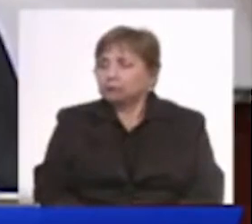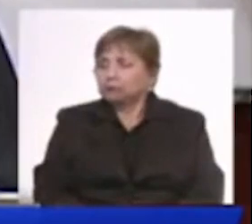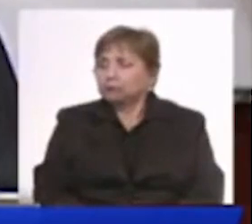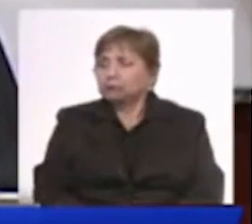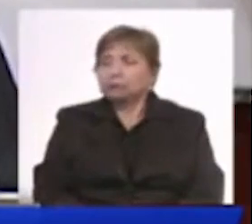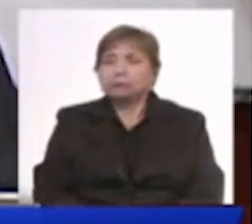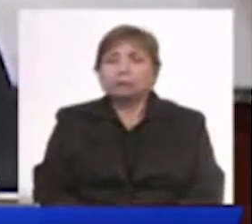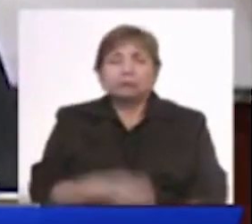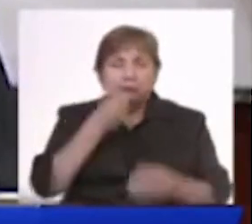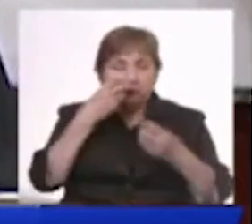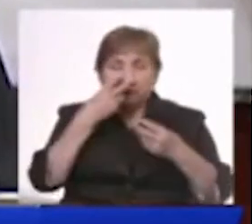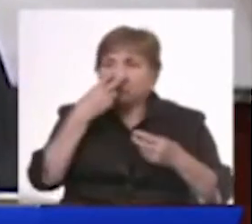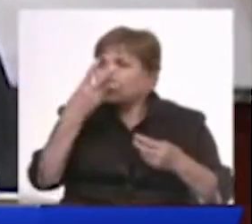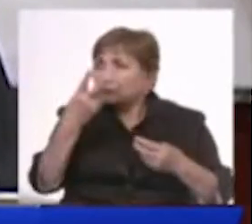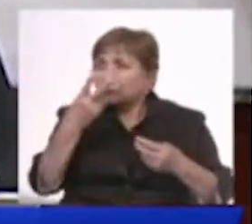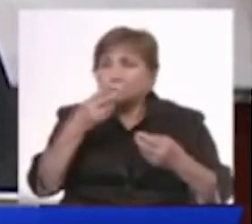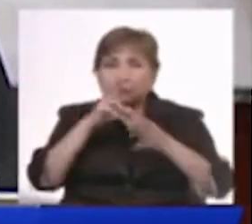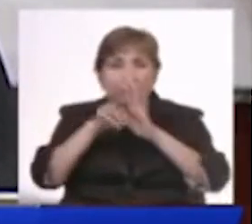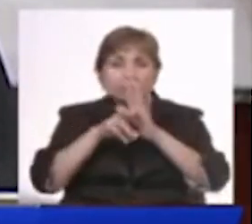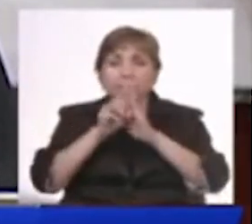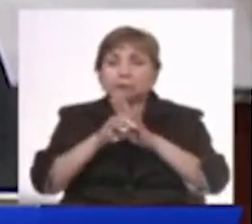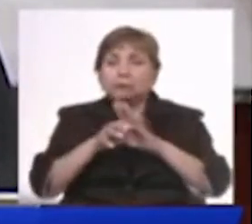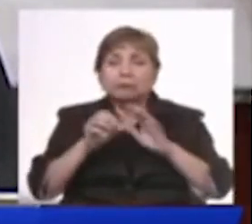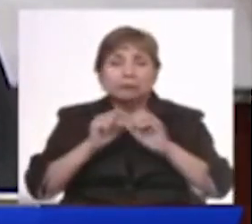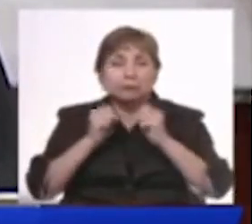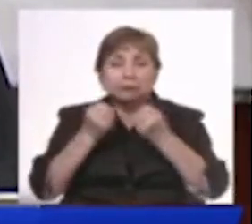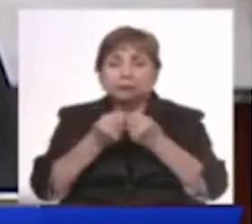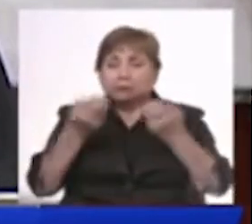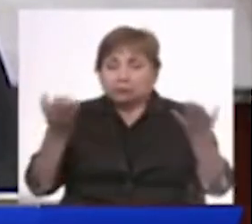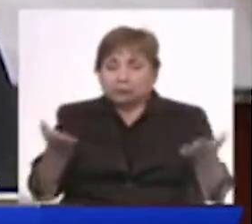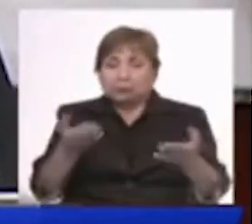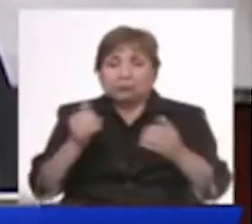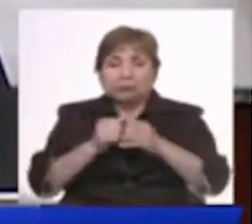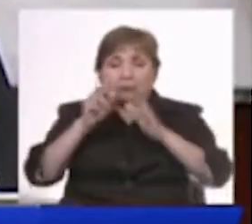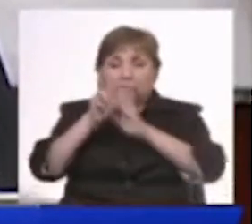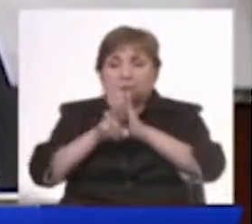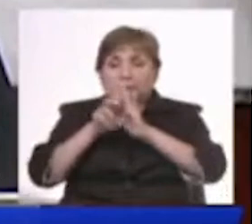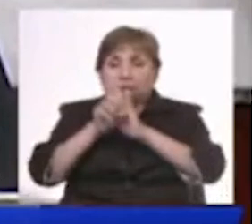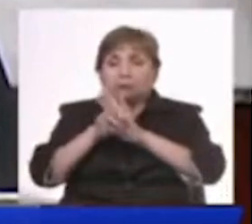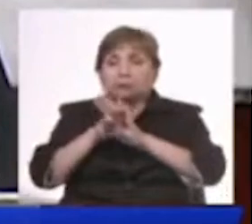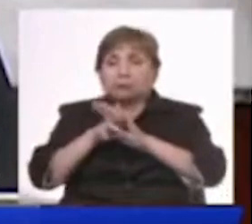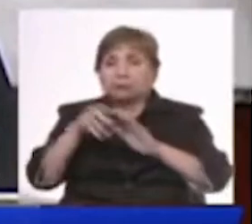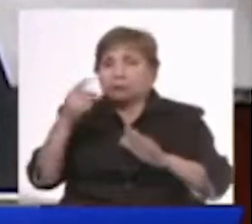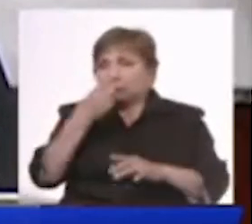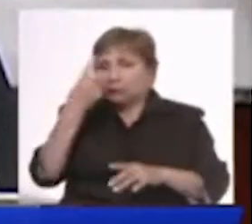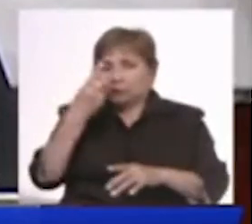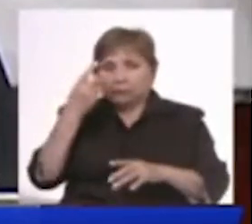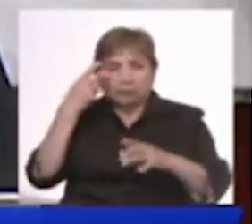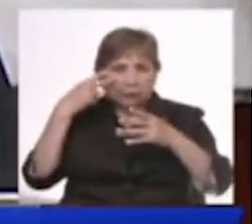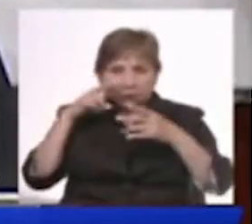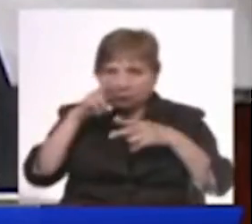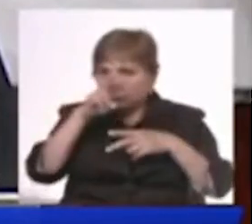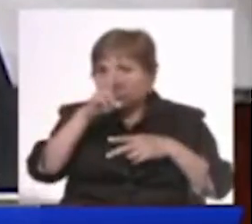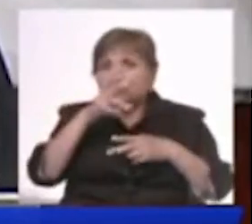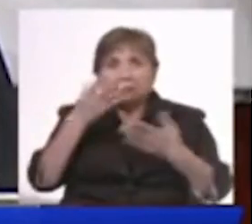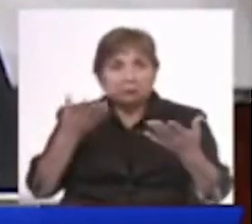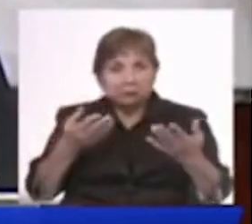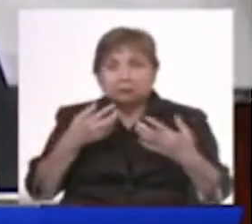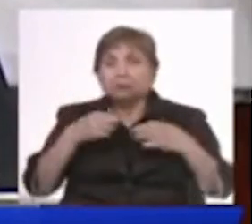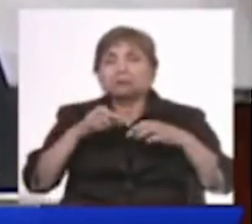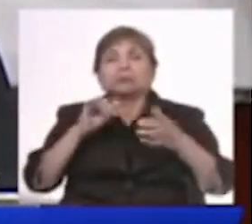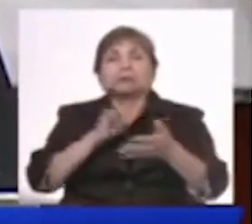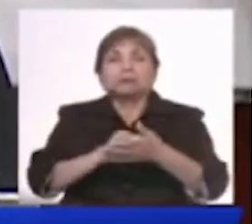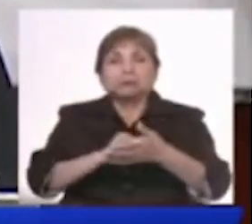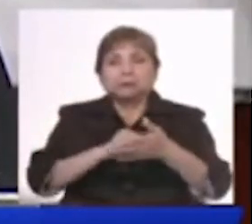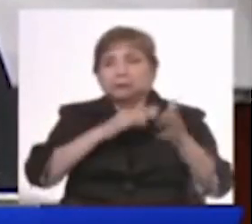Hay una mejor visualización de los videos de la sesión presencial y virtual en una sola imagen de pantalla. Permite